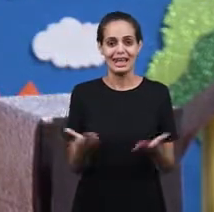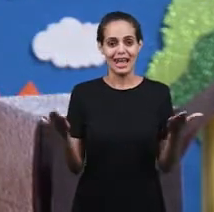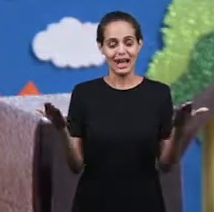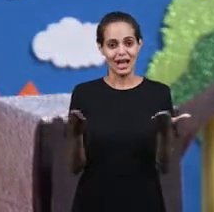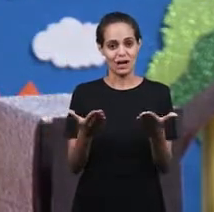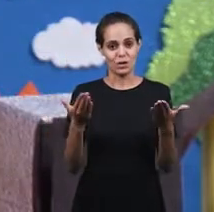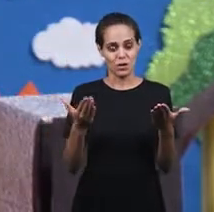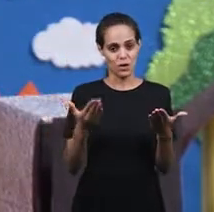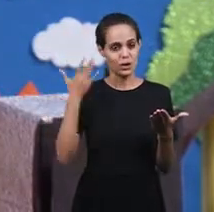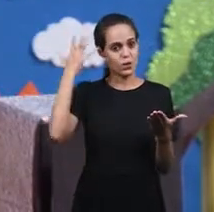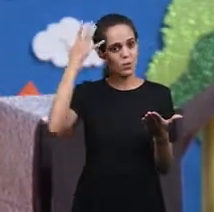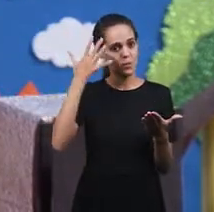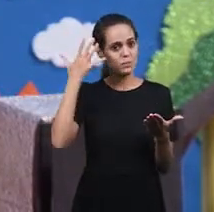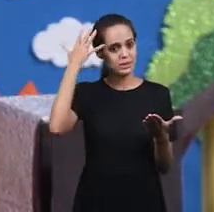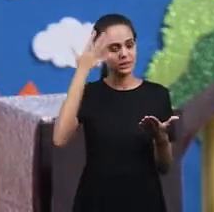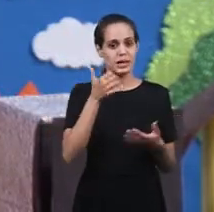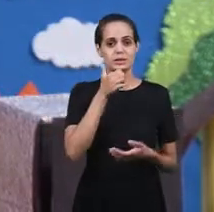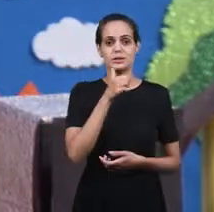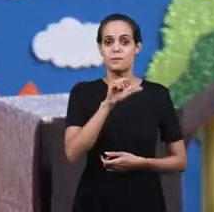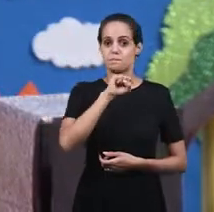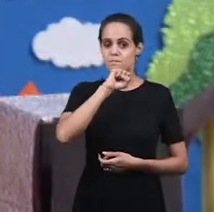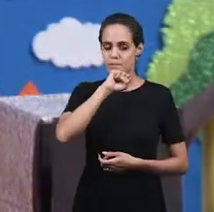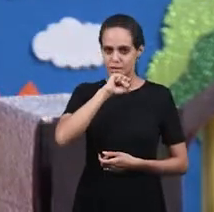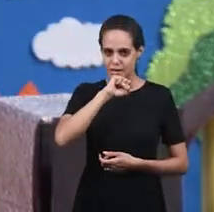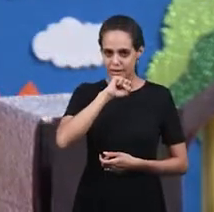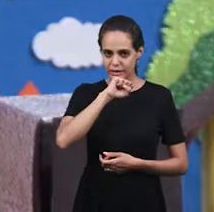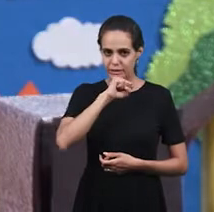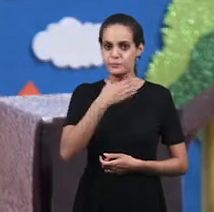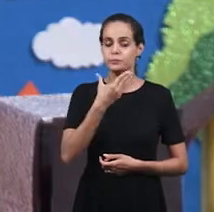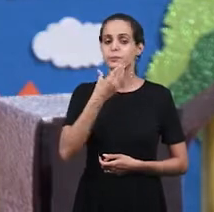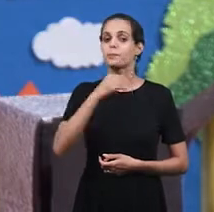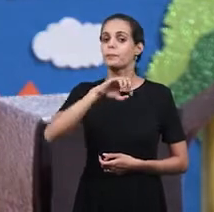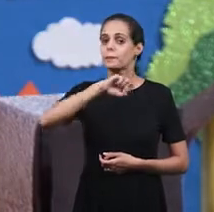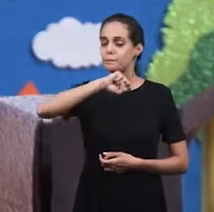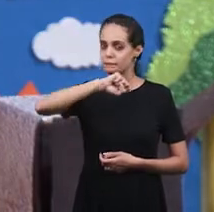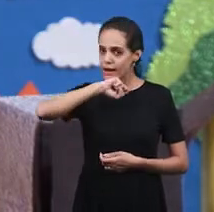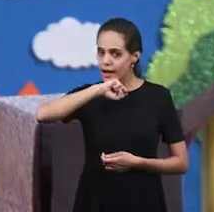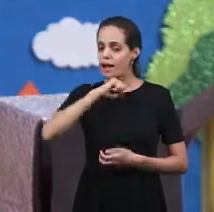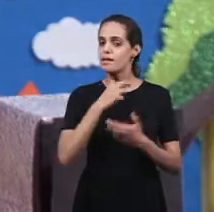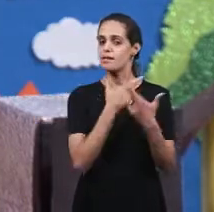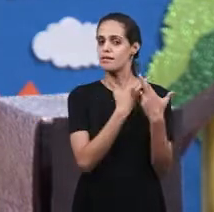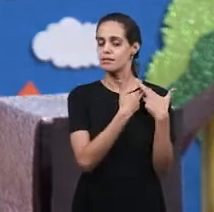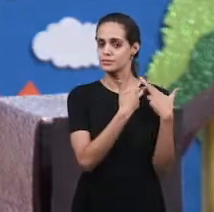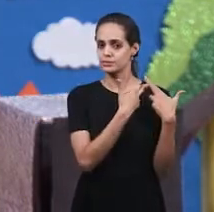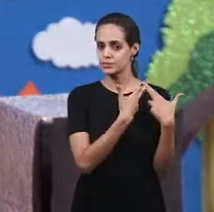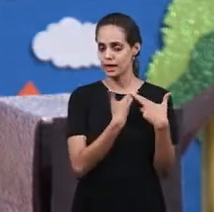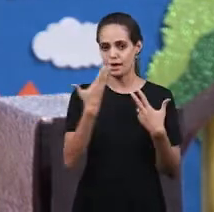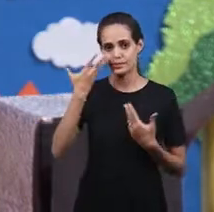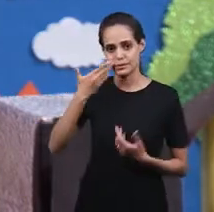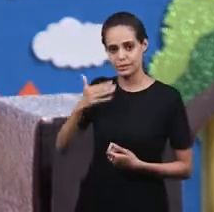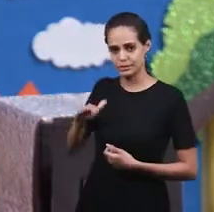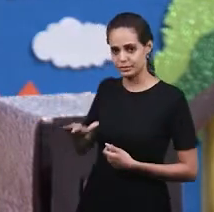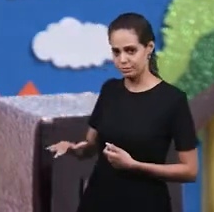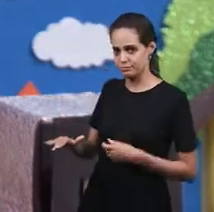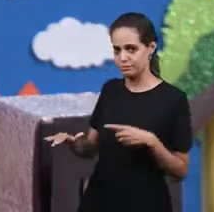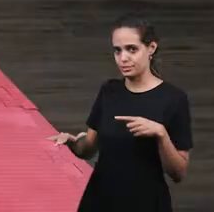queremos dejar una palabra para las mamás, para los papás y los responsables por los